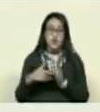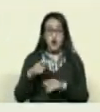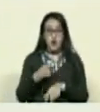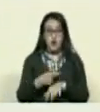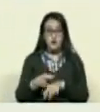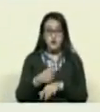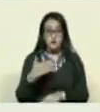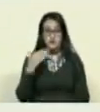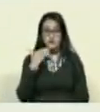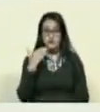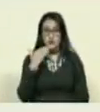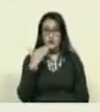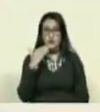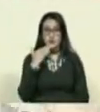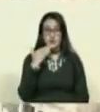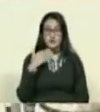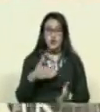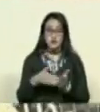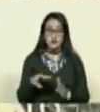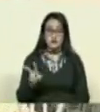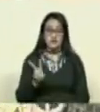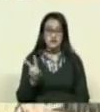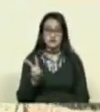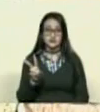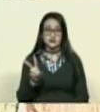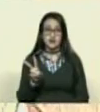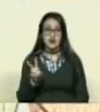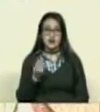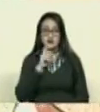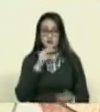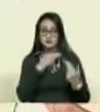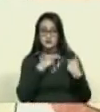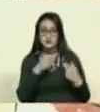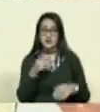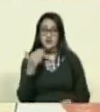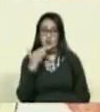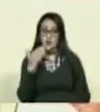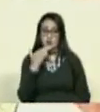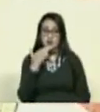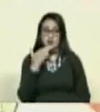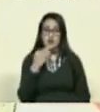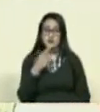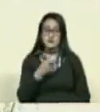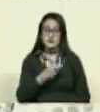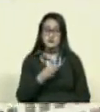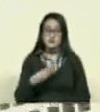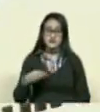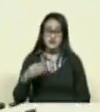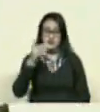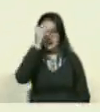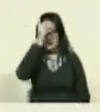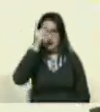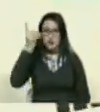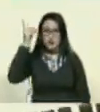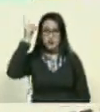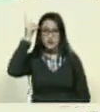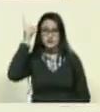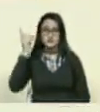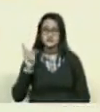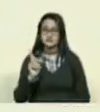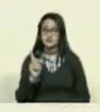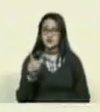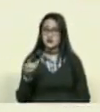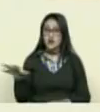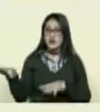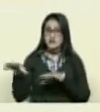gobierno estadounidense a cargo del presidente Donald Trump. Ha reiterado, no habrá imperio, no habrá sanciones